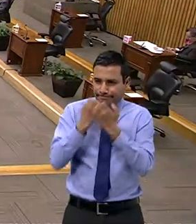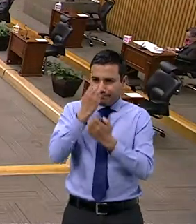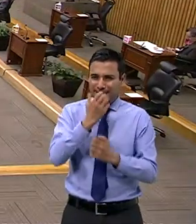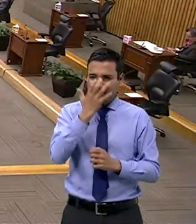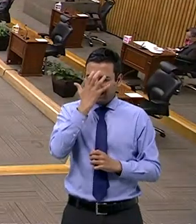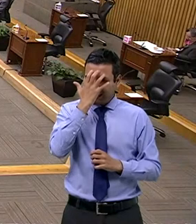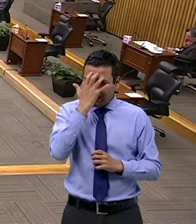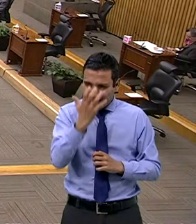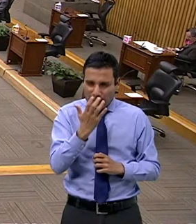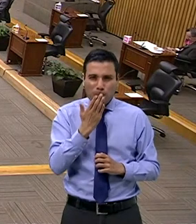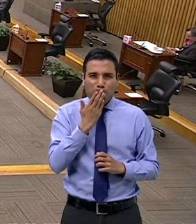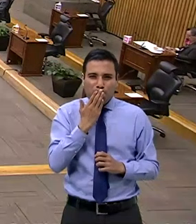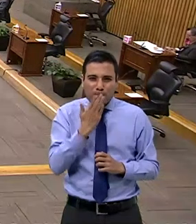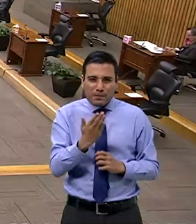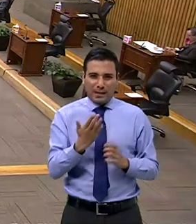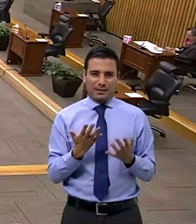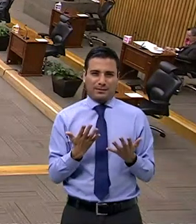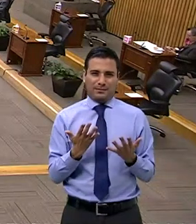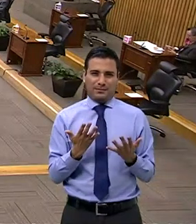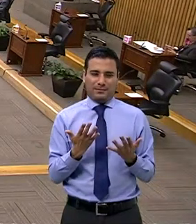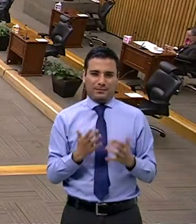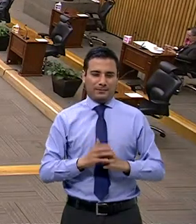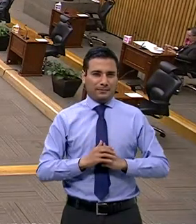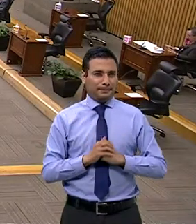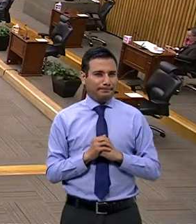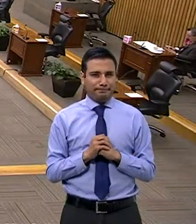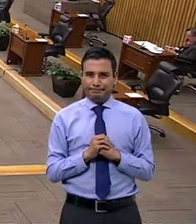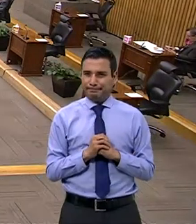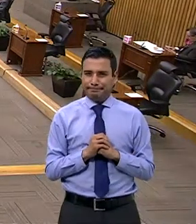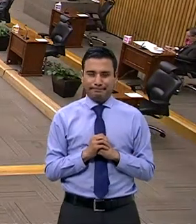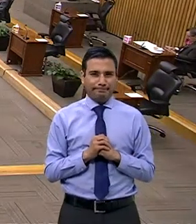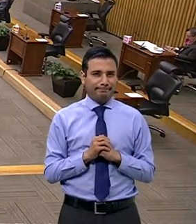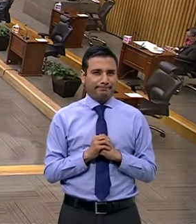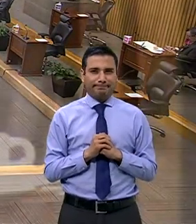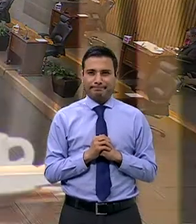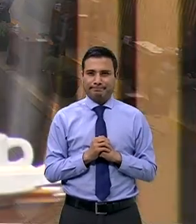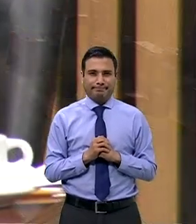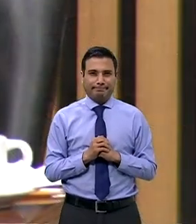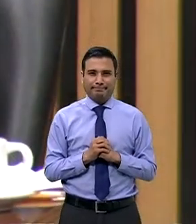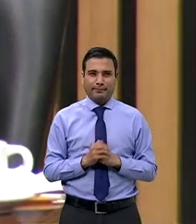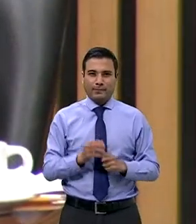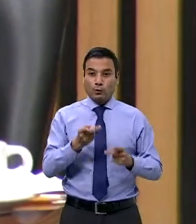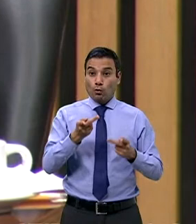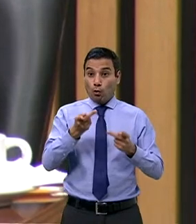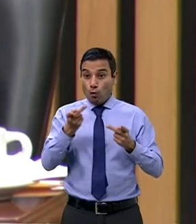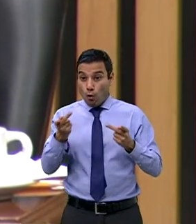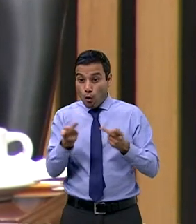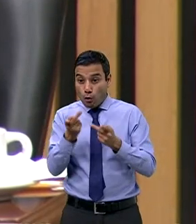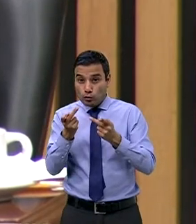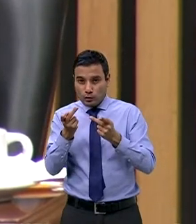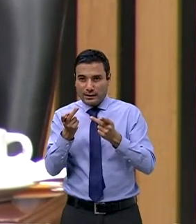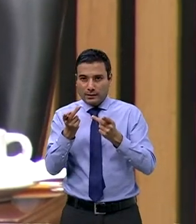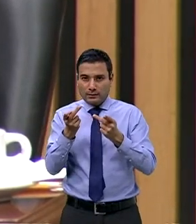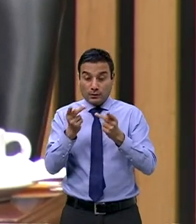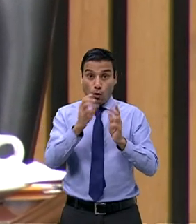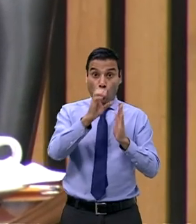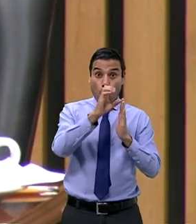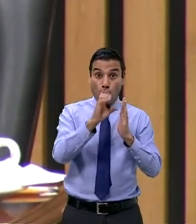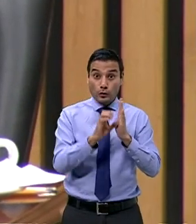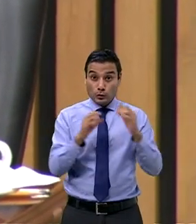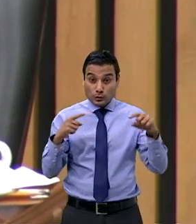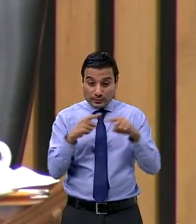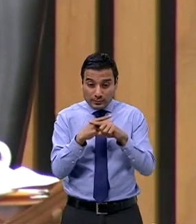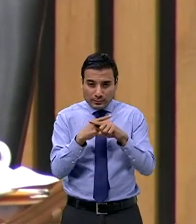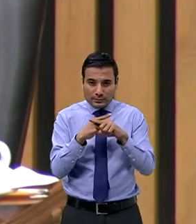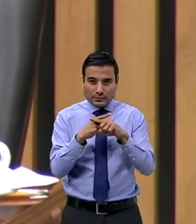entender como no se vuelva a tener una inconstitucional consulta popular como esta